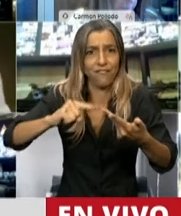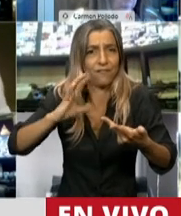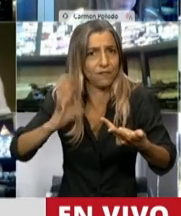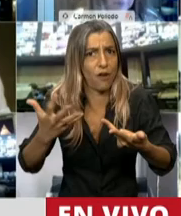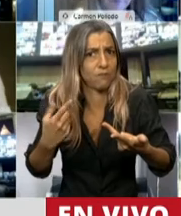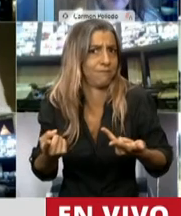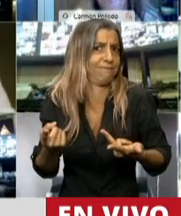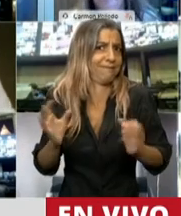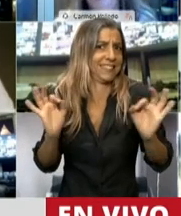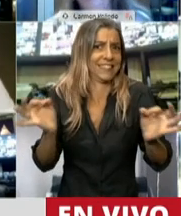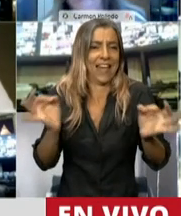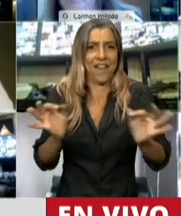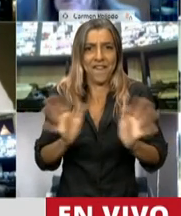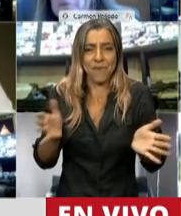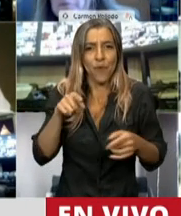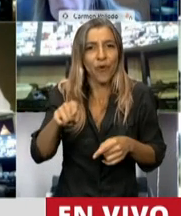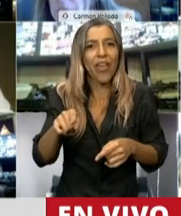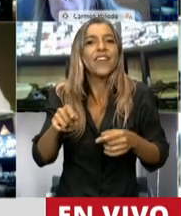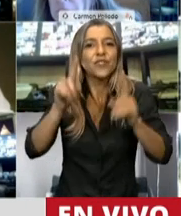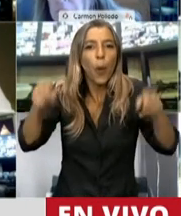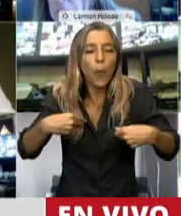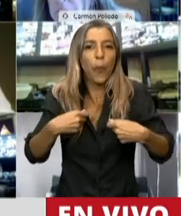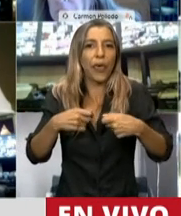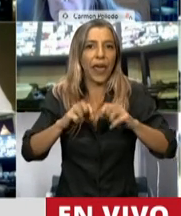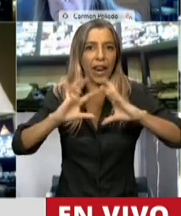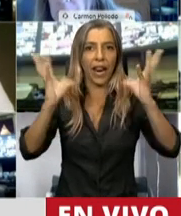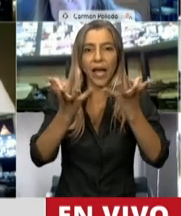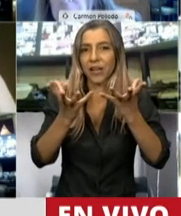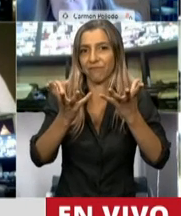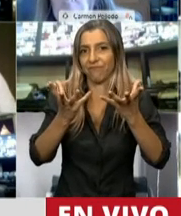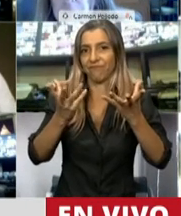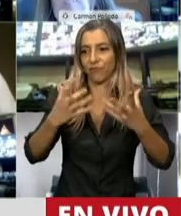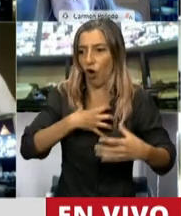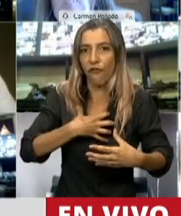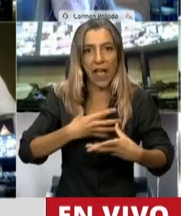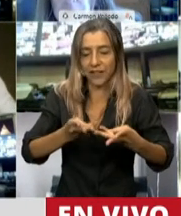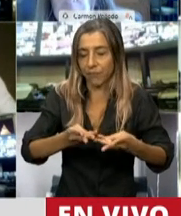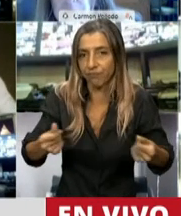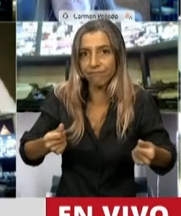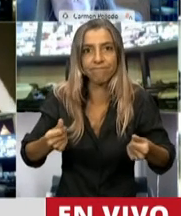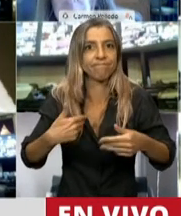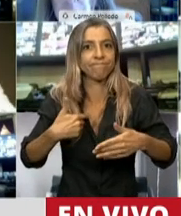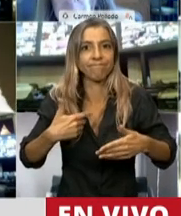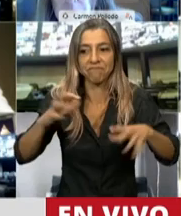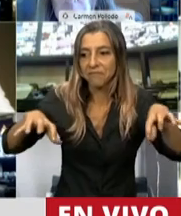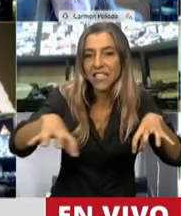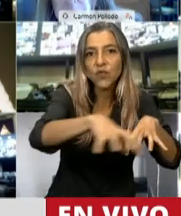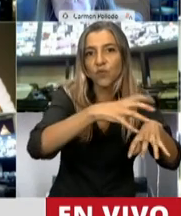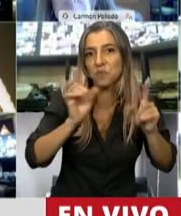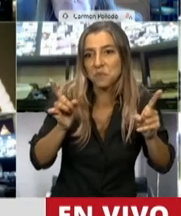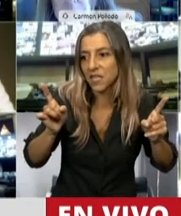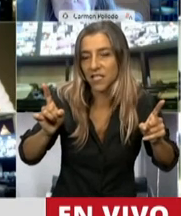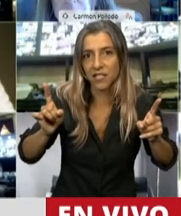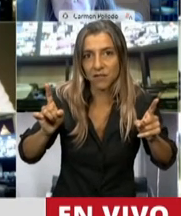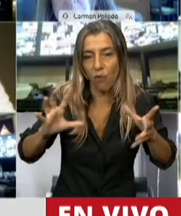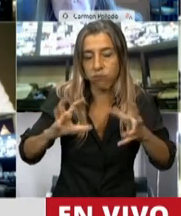emery la que dinamita el tejido social que hace perder la confianza en las instituciones convenciones